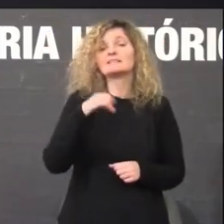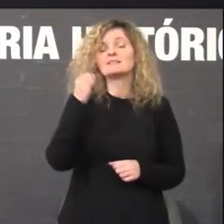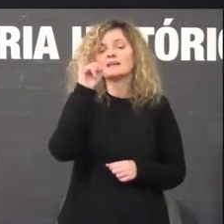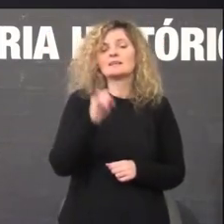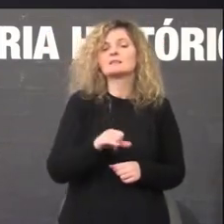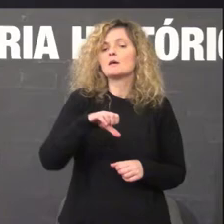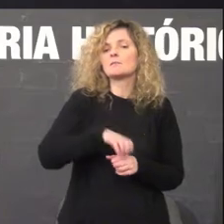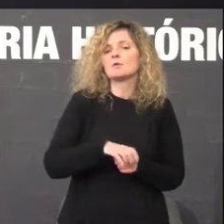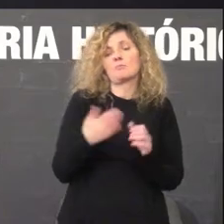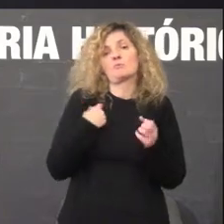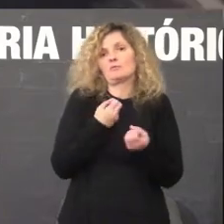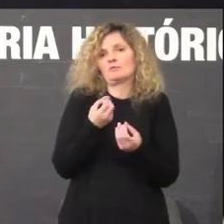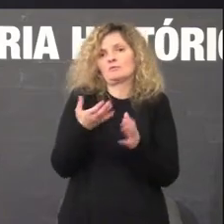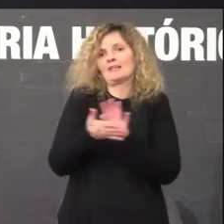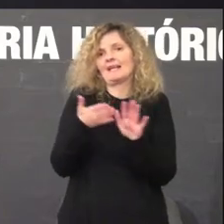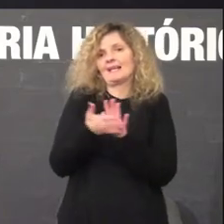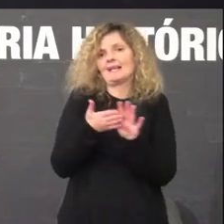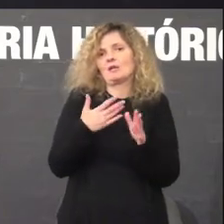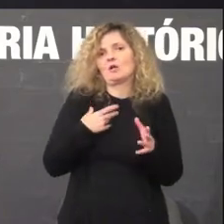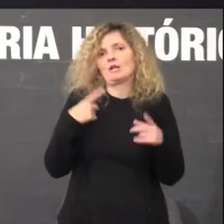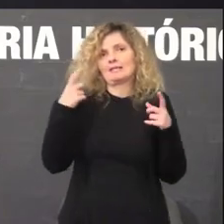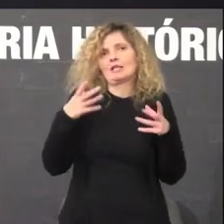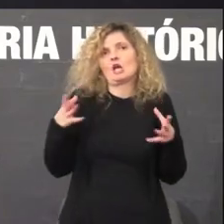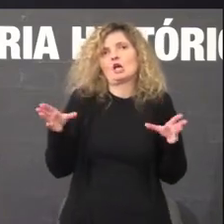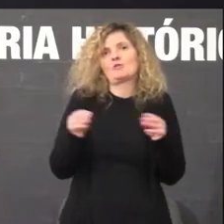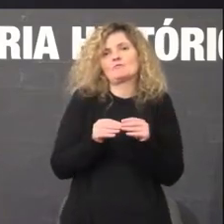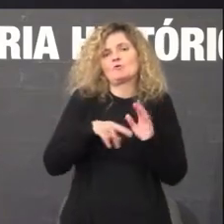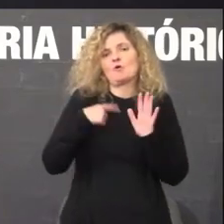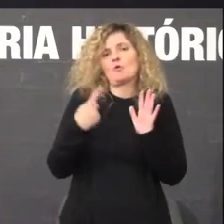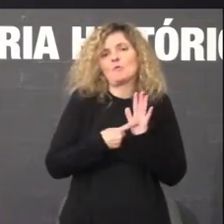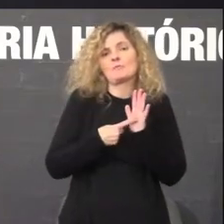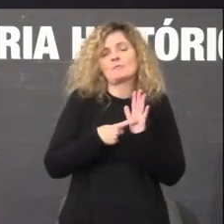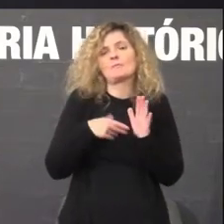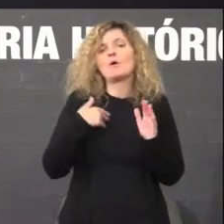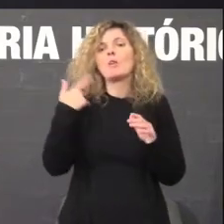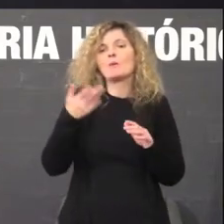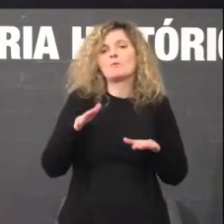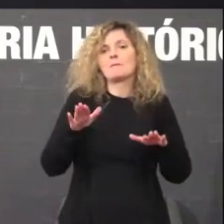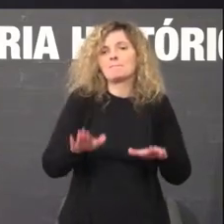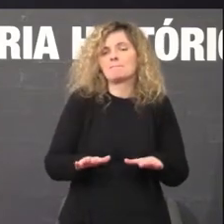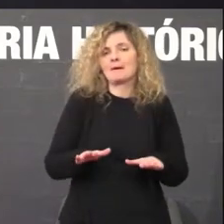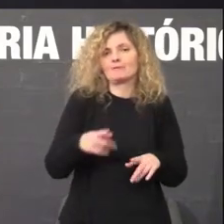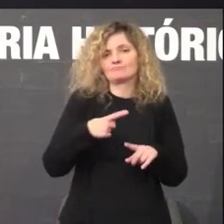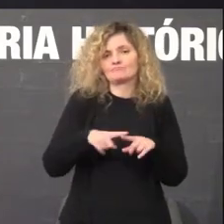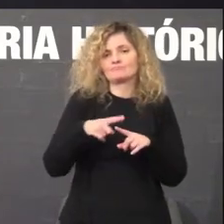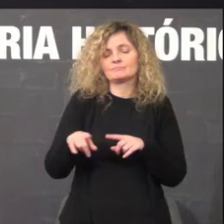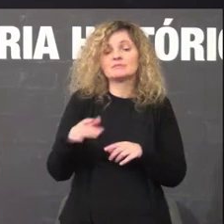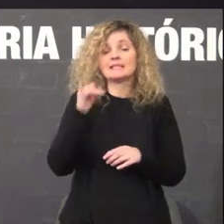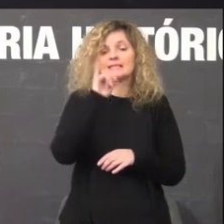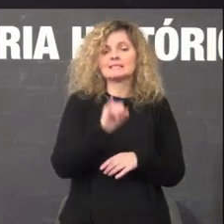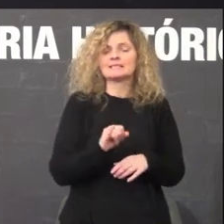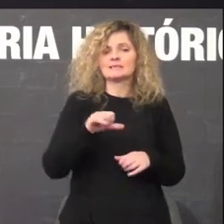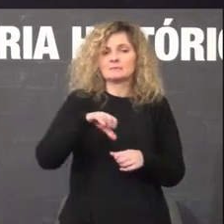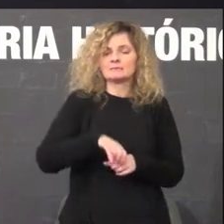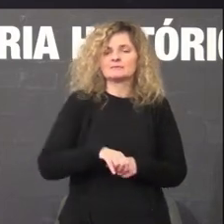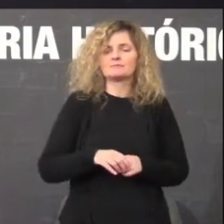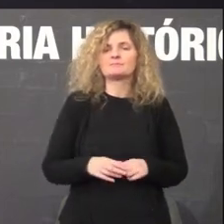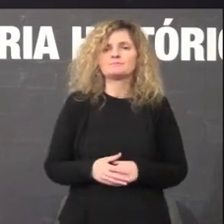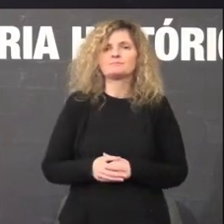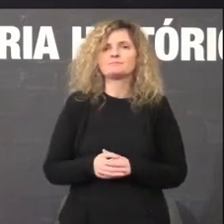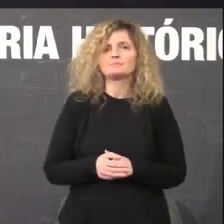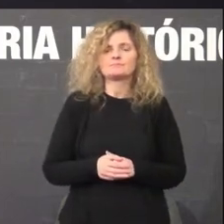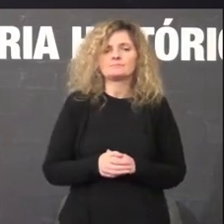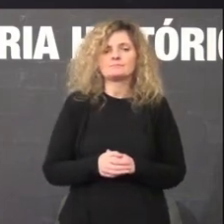Lo estoy contando muy rápido para intentar contároslo todo. Si queréis, luego me paro en otra cosa. Hay una crisis del petróleo